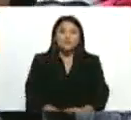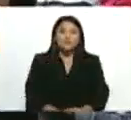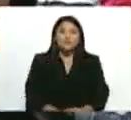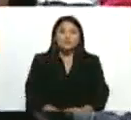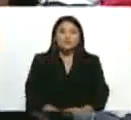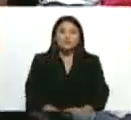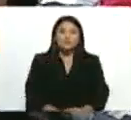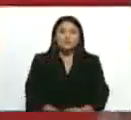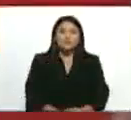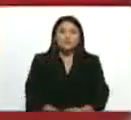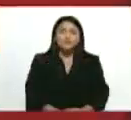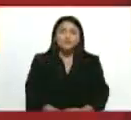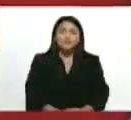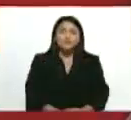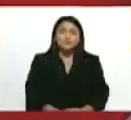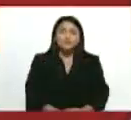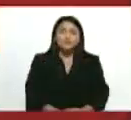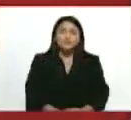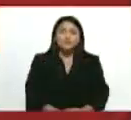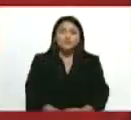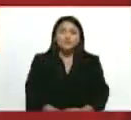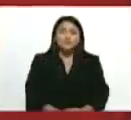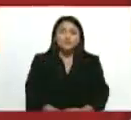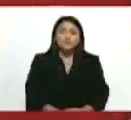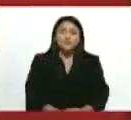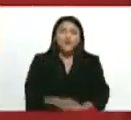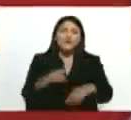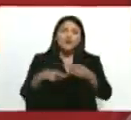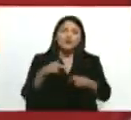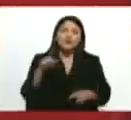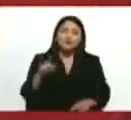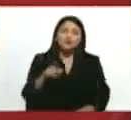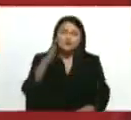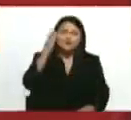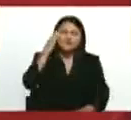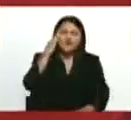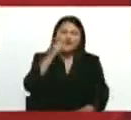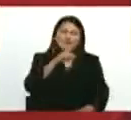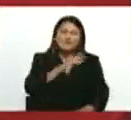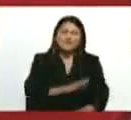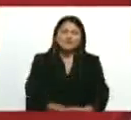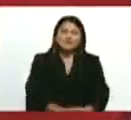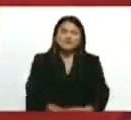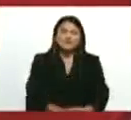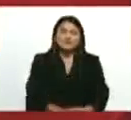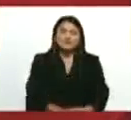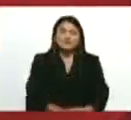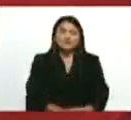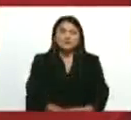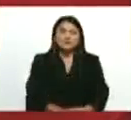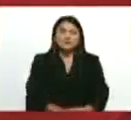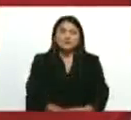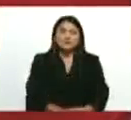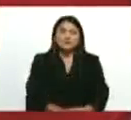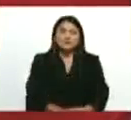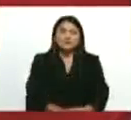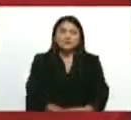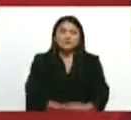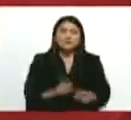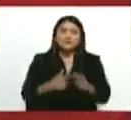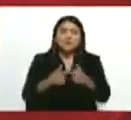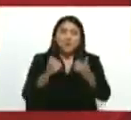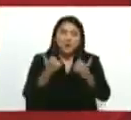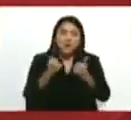con el proyecto bolivariano del comandante Chávez. Ellos lo saben, por eso están armando todo el alboroto